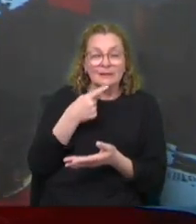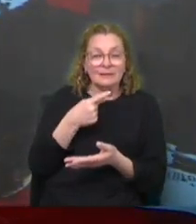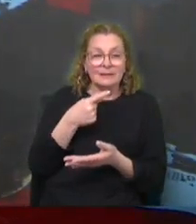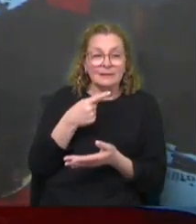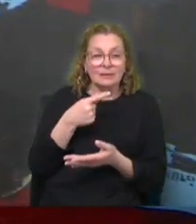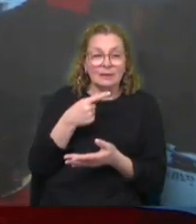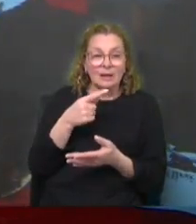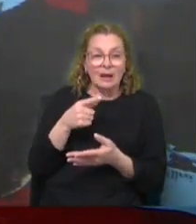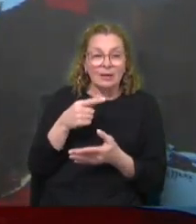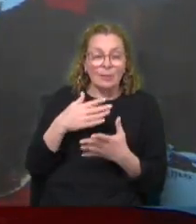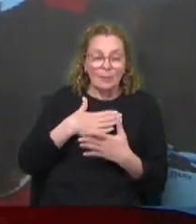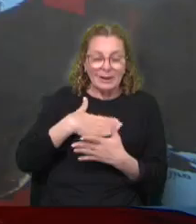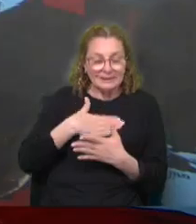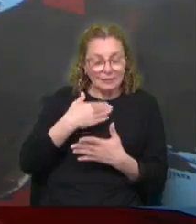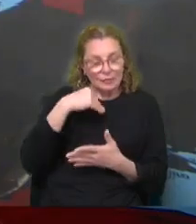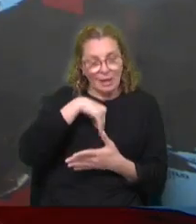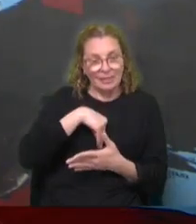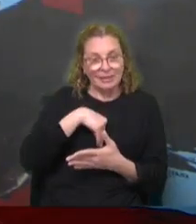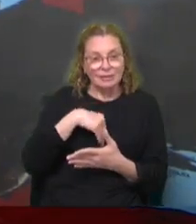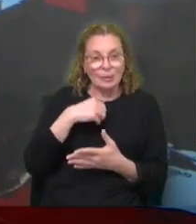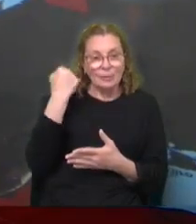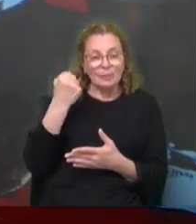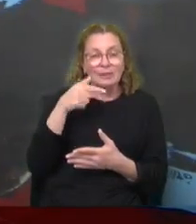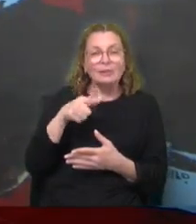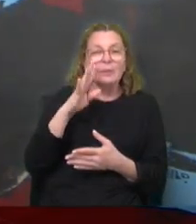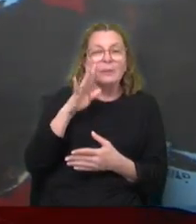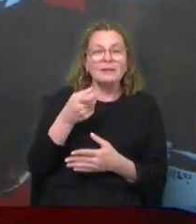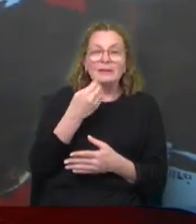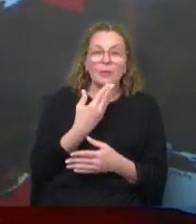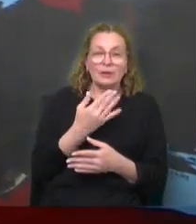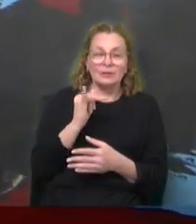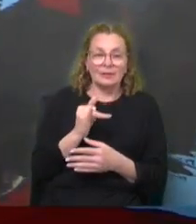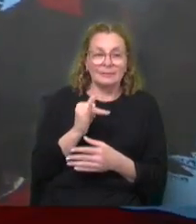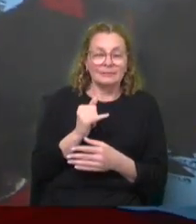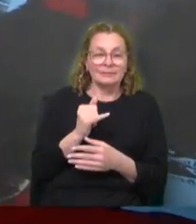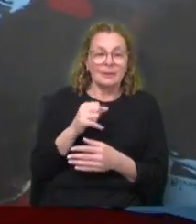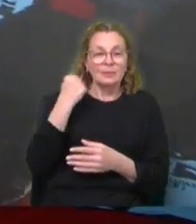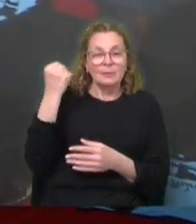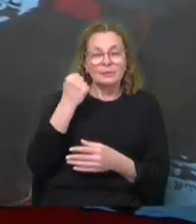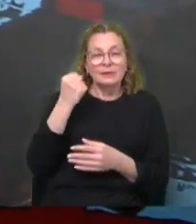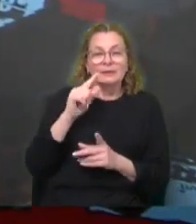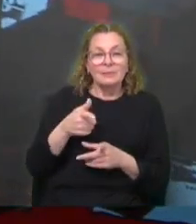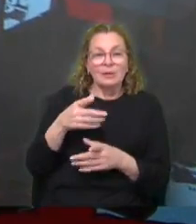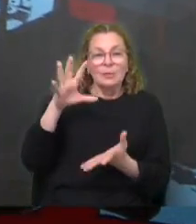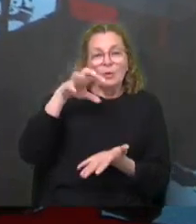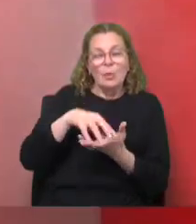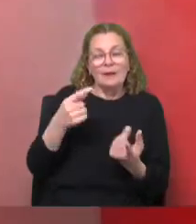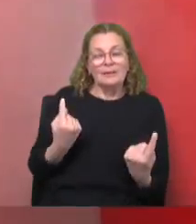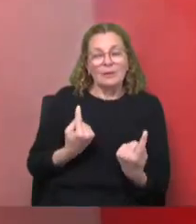te produce una satisfacción interior muy importante. Entonces me parece que está bueno, como es importante como lugar de